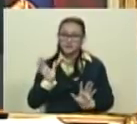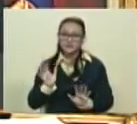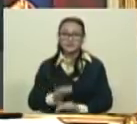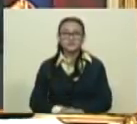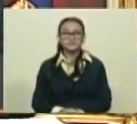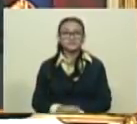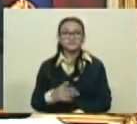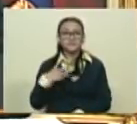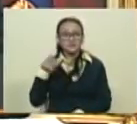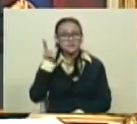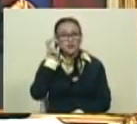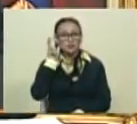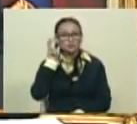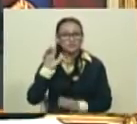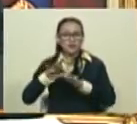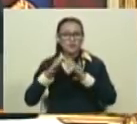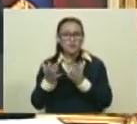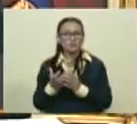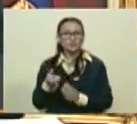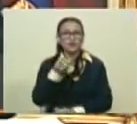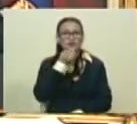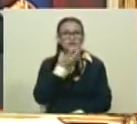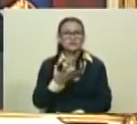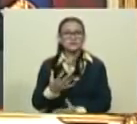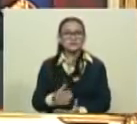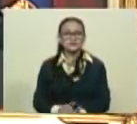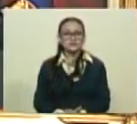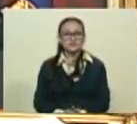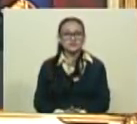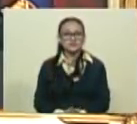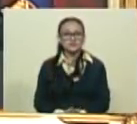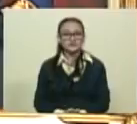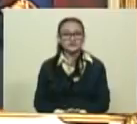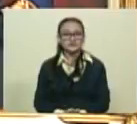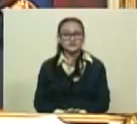Que me escuchen desde el mundo, está bien.